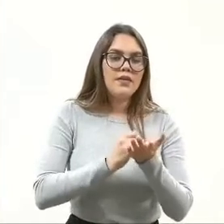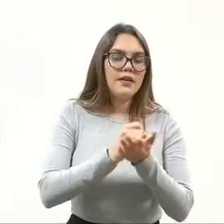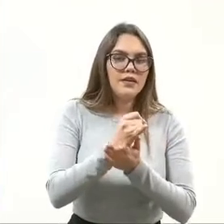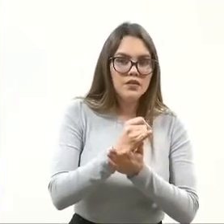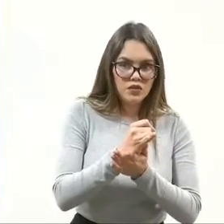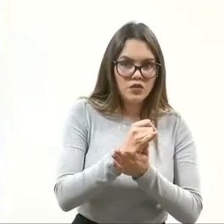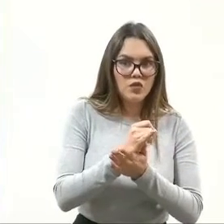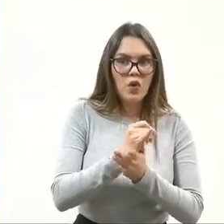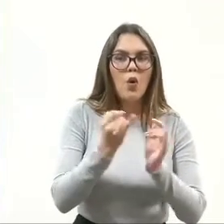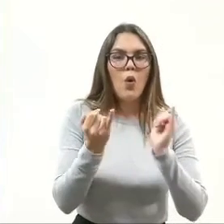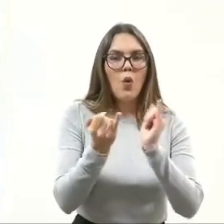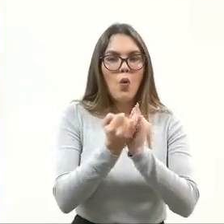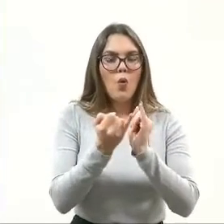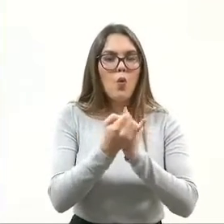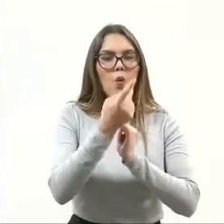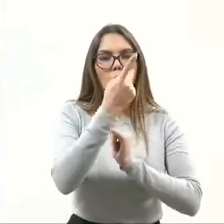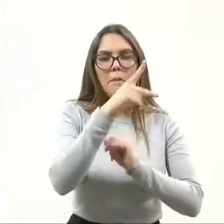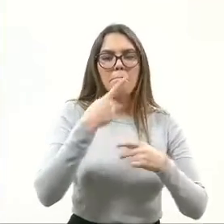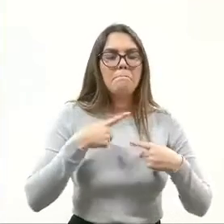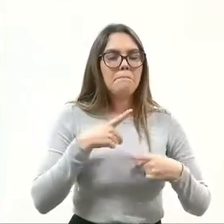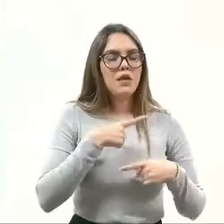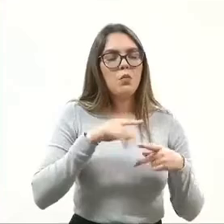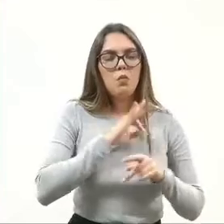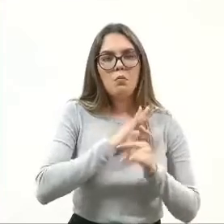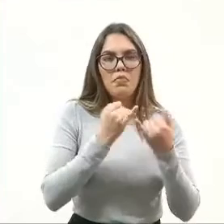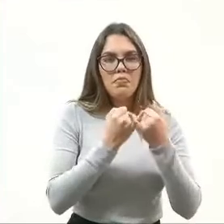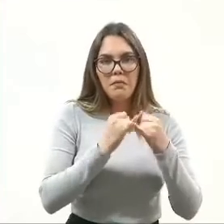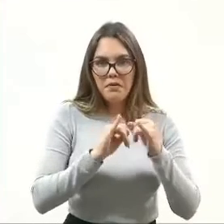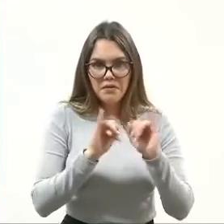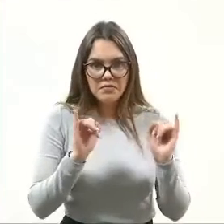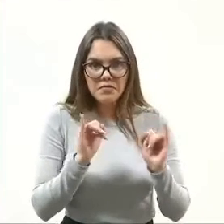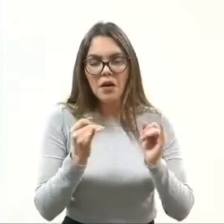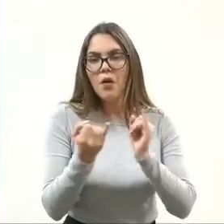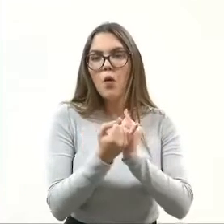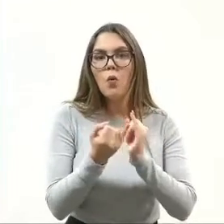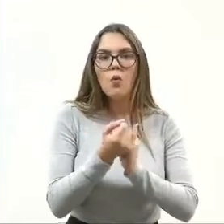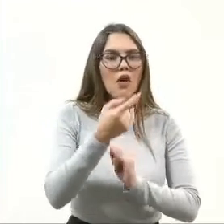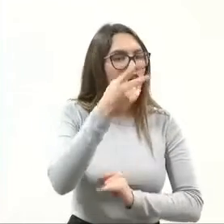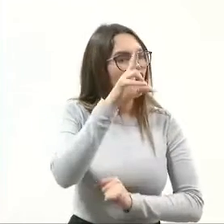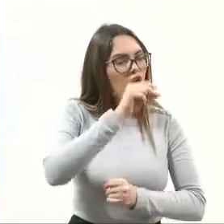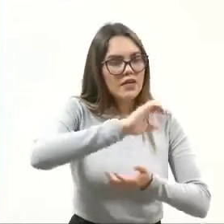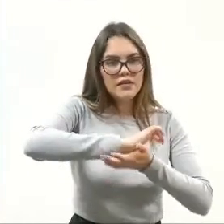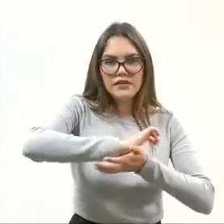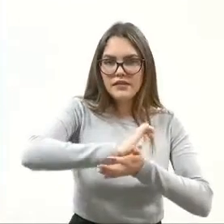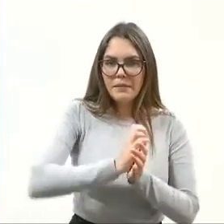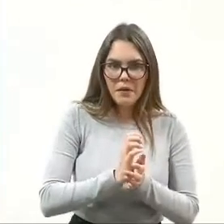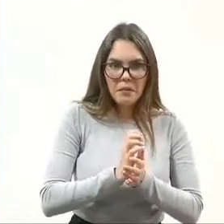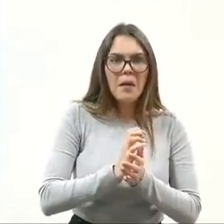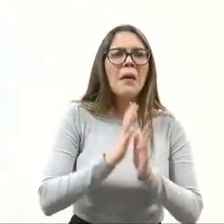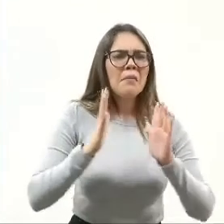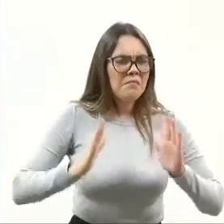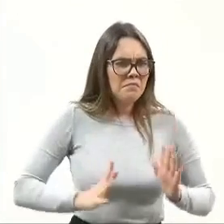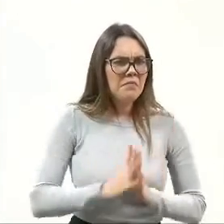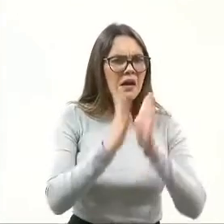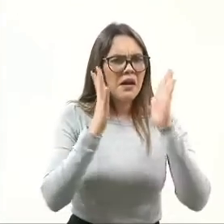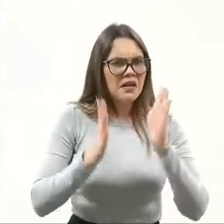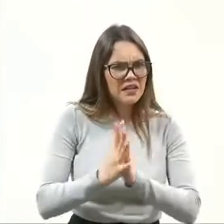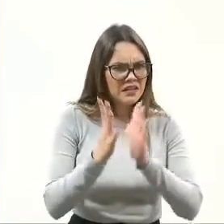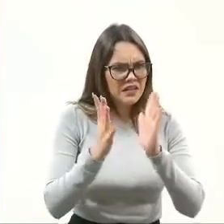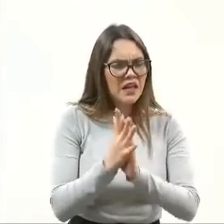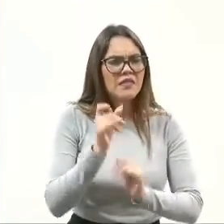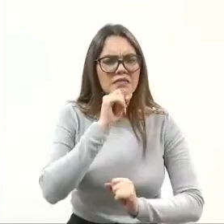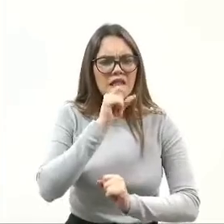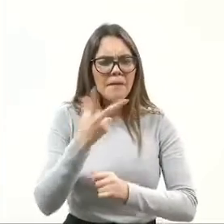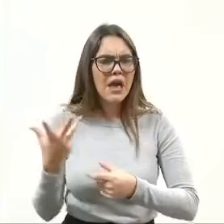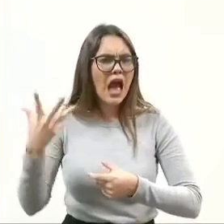independencia de las personas la no discriminación la participación e inclusión es